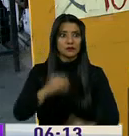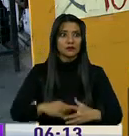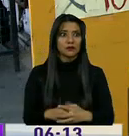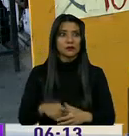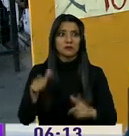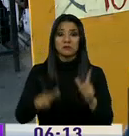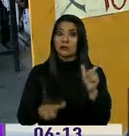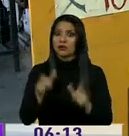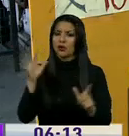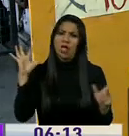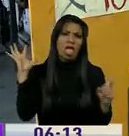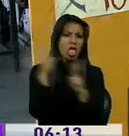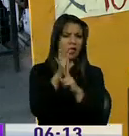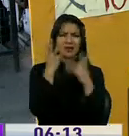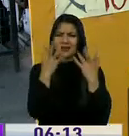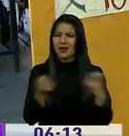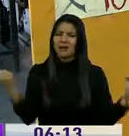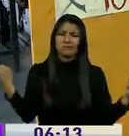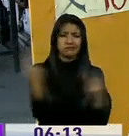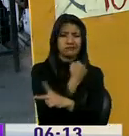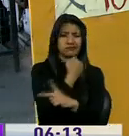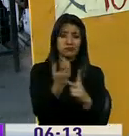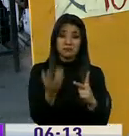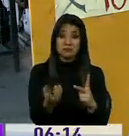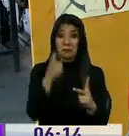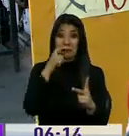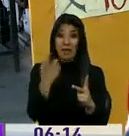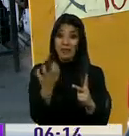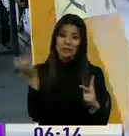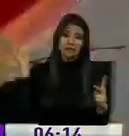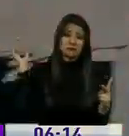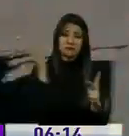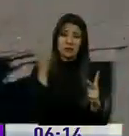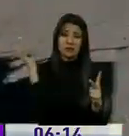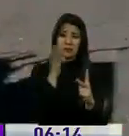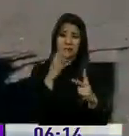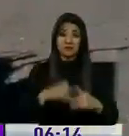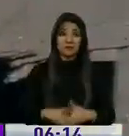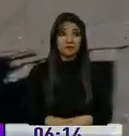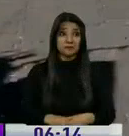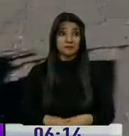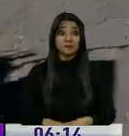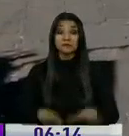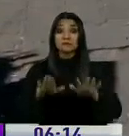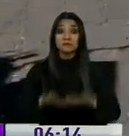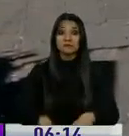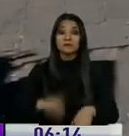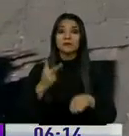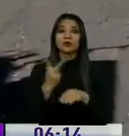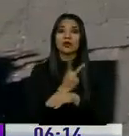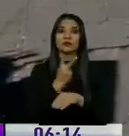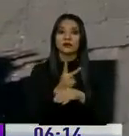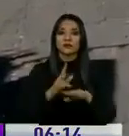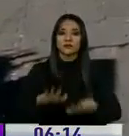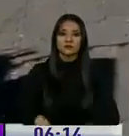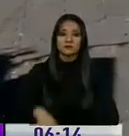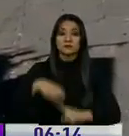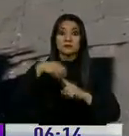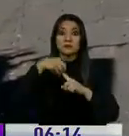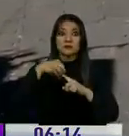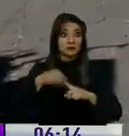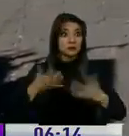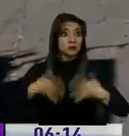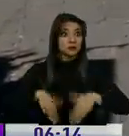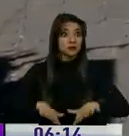muchedumbre quisieron matarles, quisieron apedrearles y todo. Este es el segundo evento que se registra en la parroquia de San Antonio de